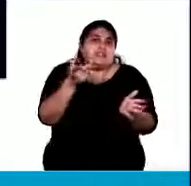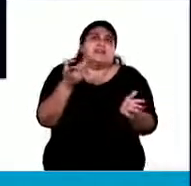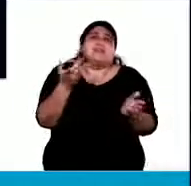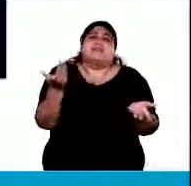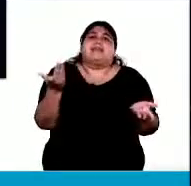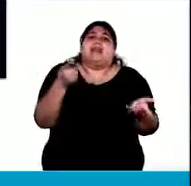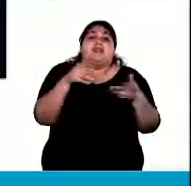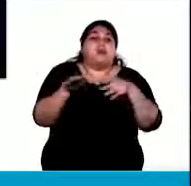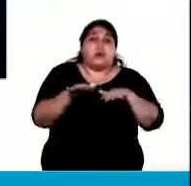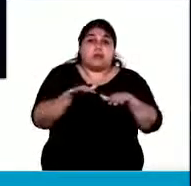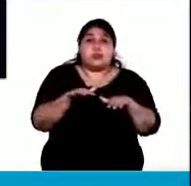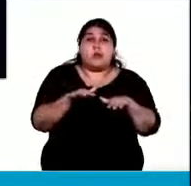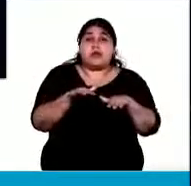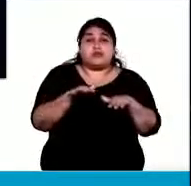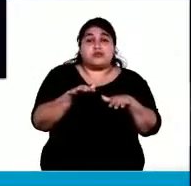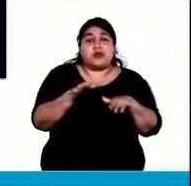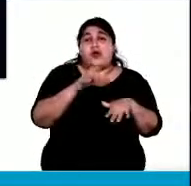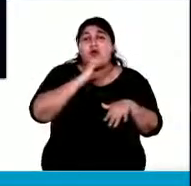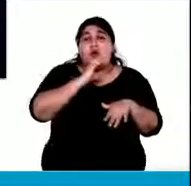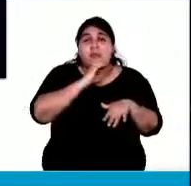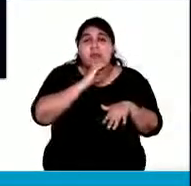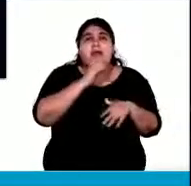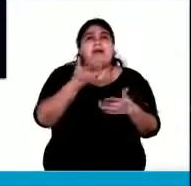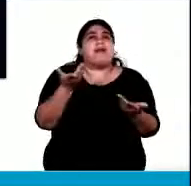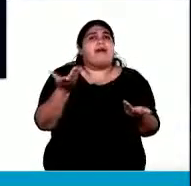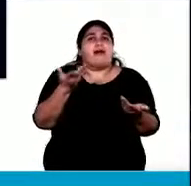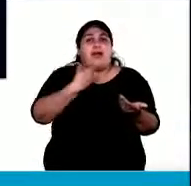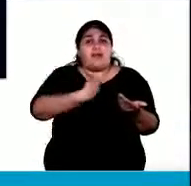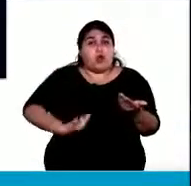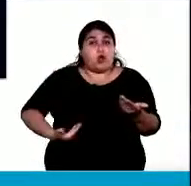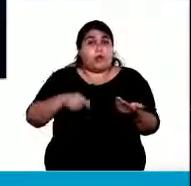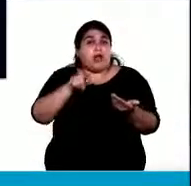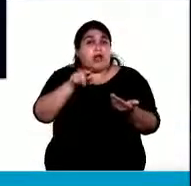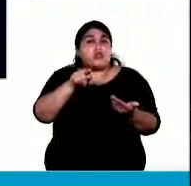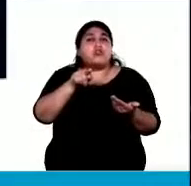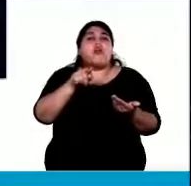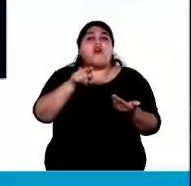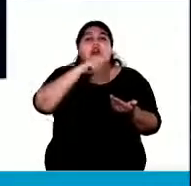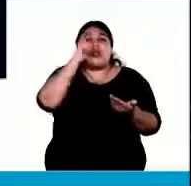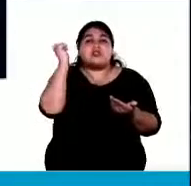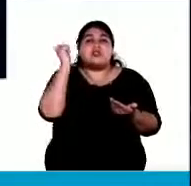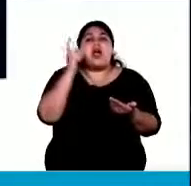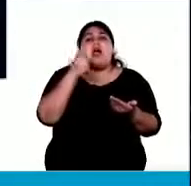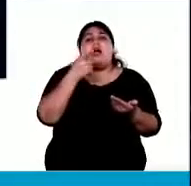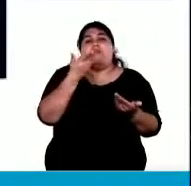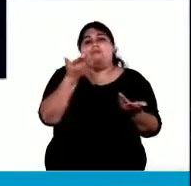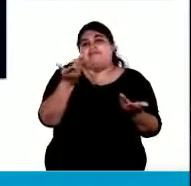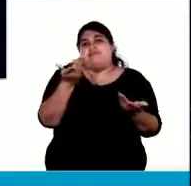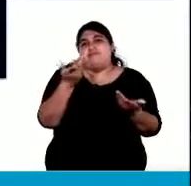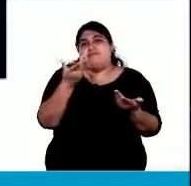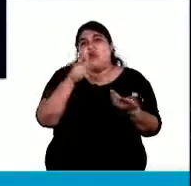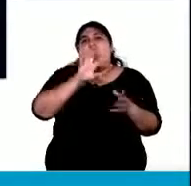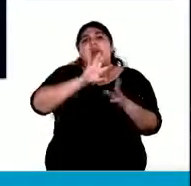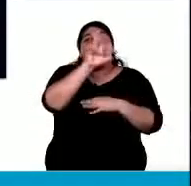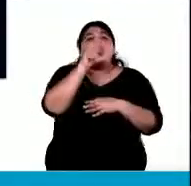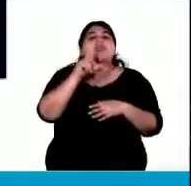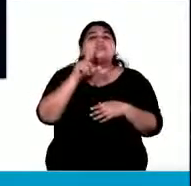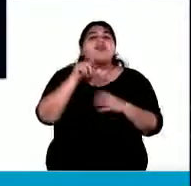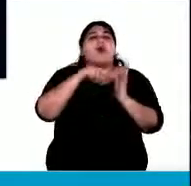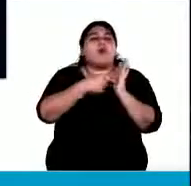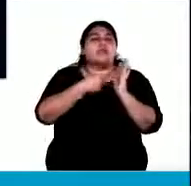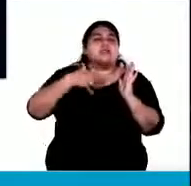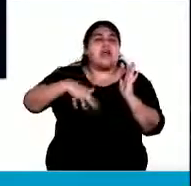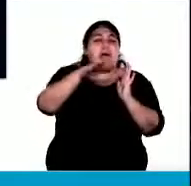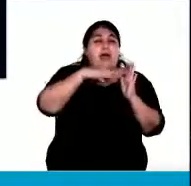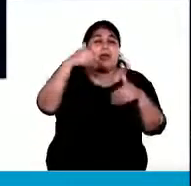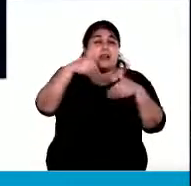una situación curiosa como el gobierno nacional, digo, y en la provincia de Buenos Aires han ganado las